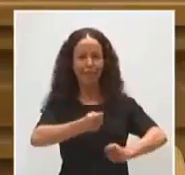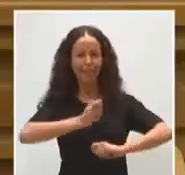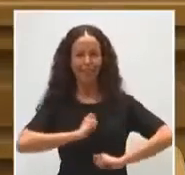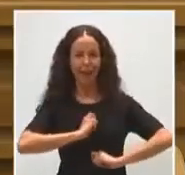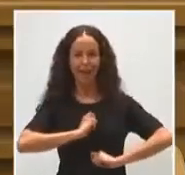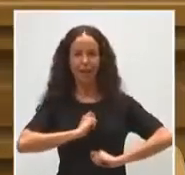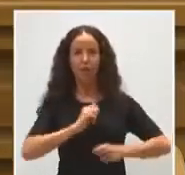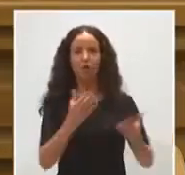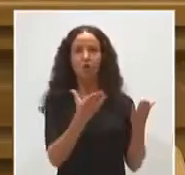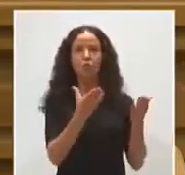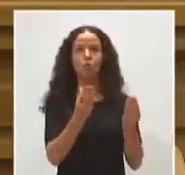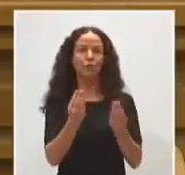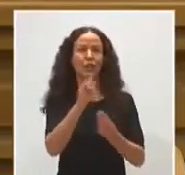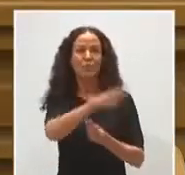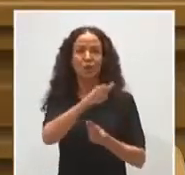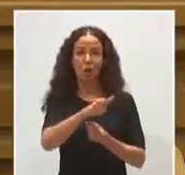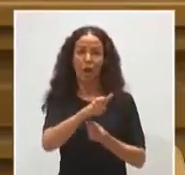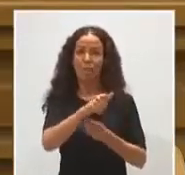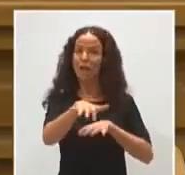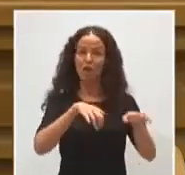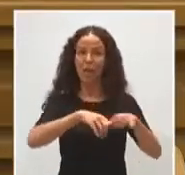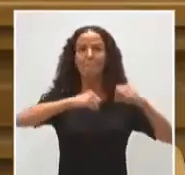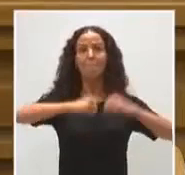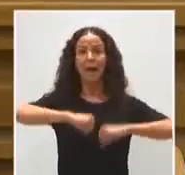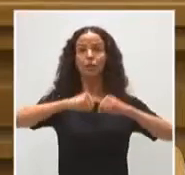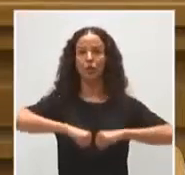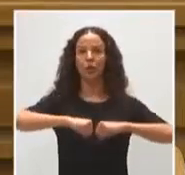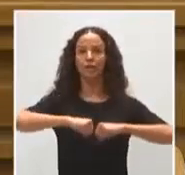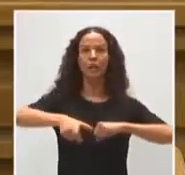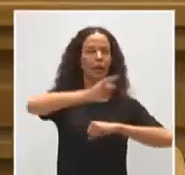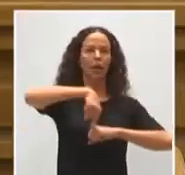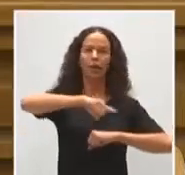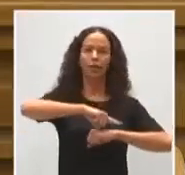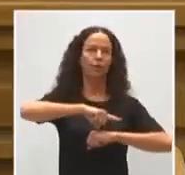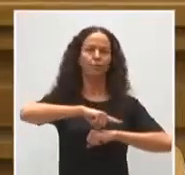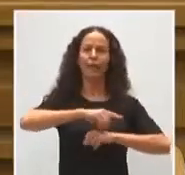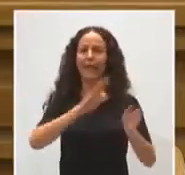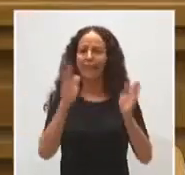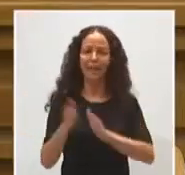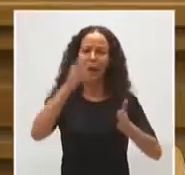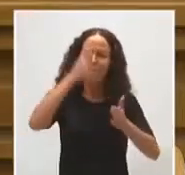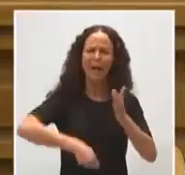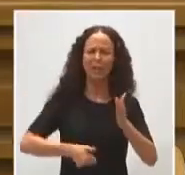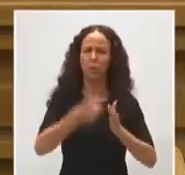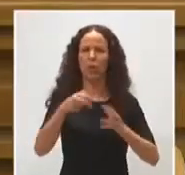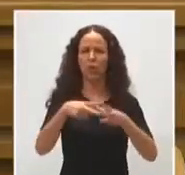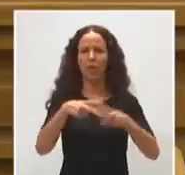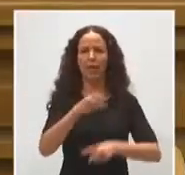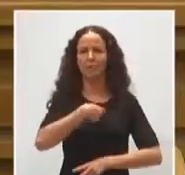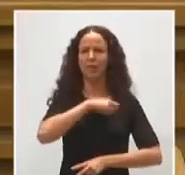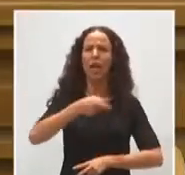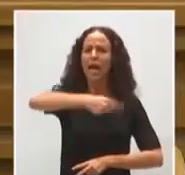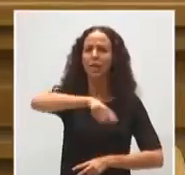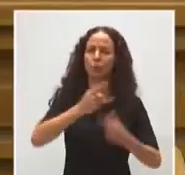muchos de ellos personas muy mayores que han protagonizado las etapas más duras de la sociedad española sin nada